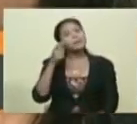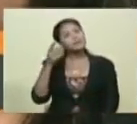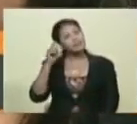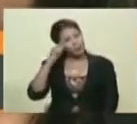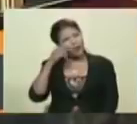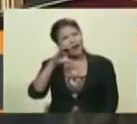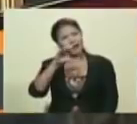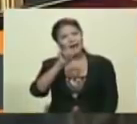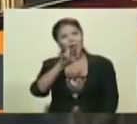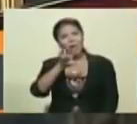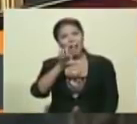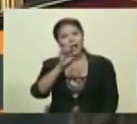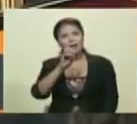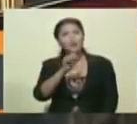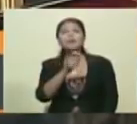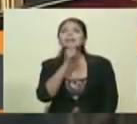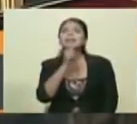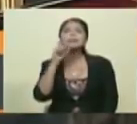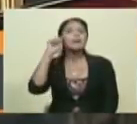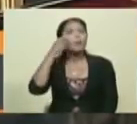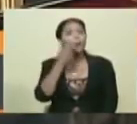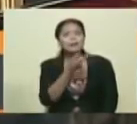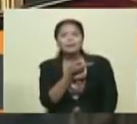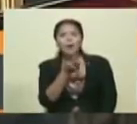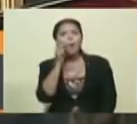Carlos Ortega? ¿Alguien se acuerda de Carlos Ortega?